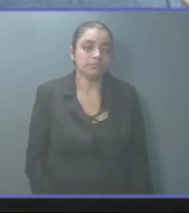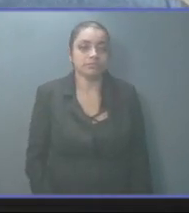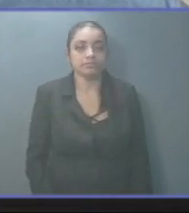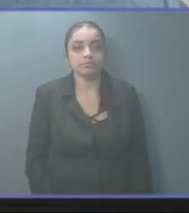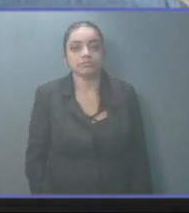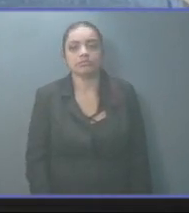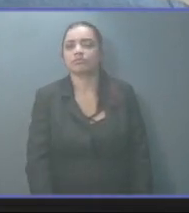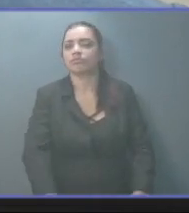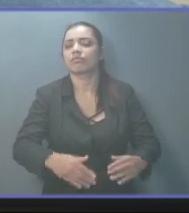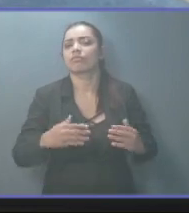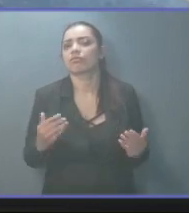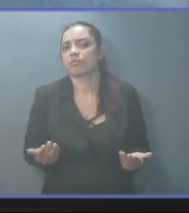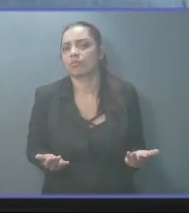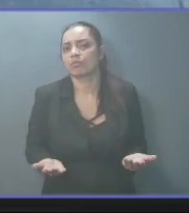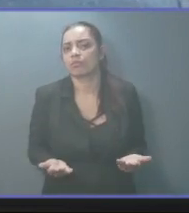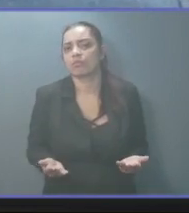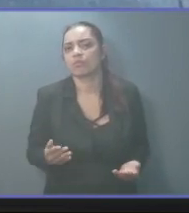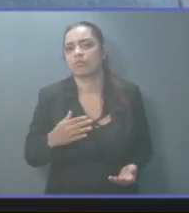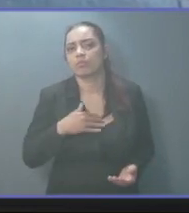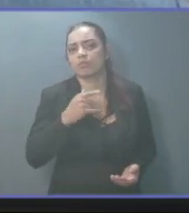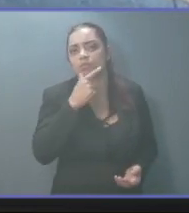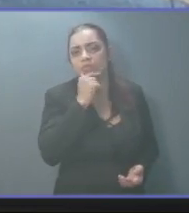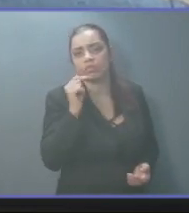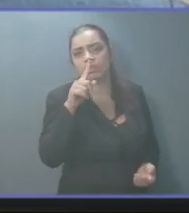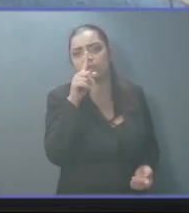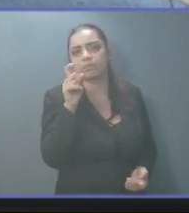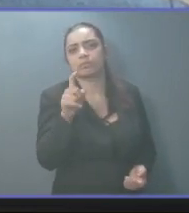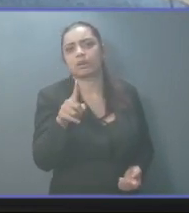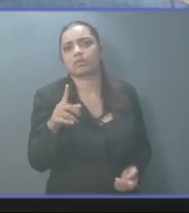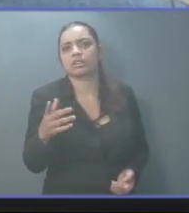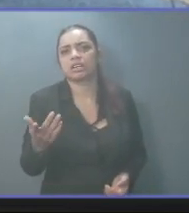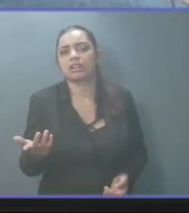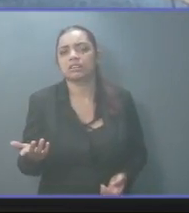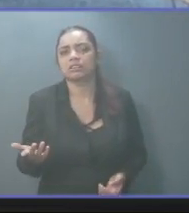entonces mi primera pregunta es